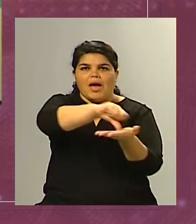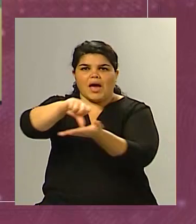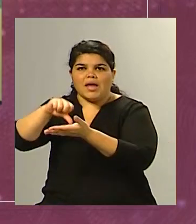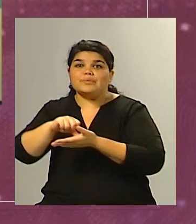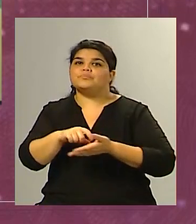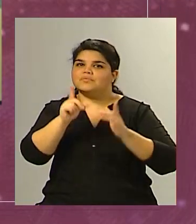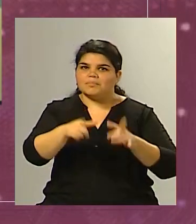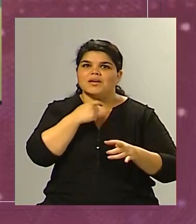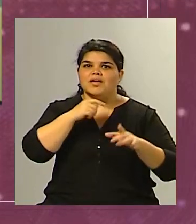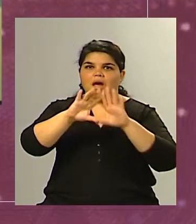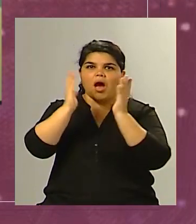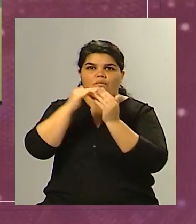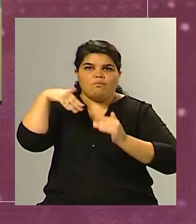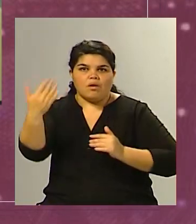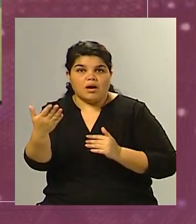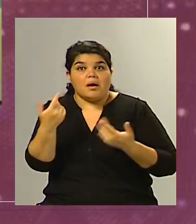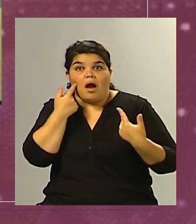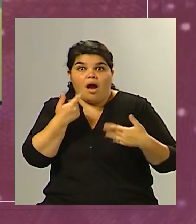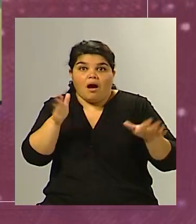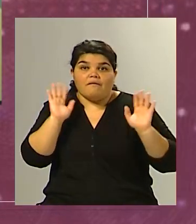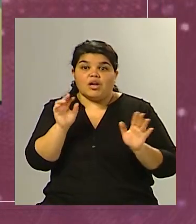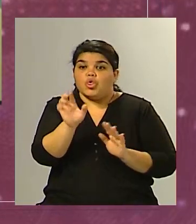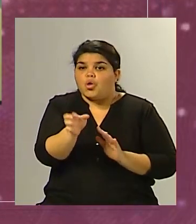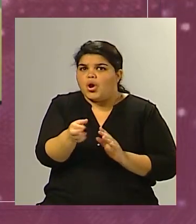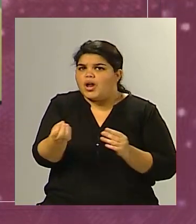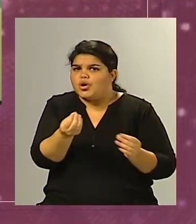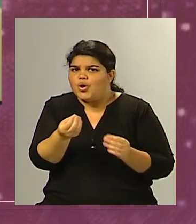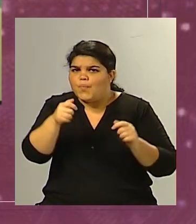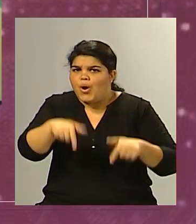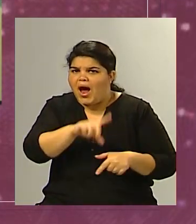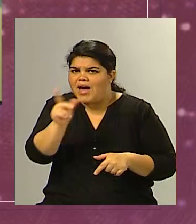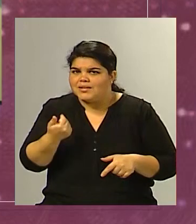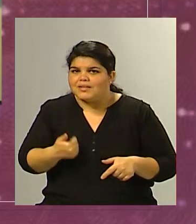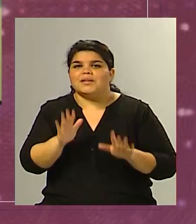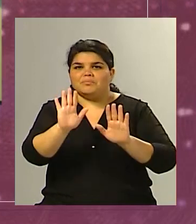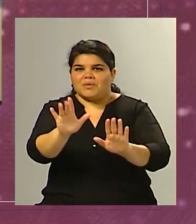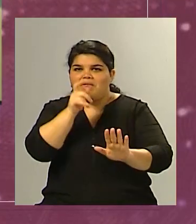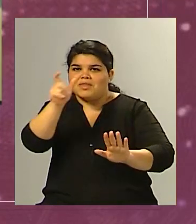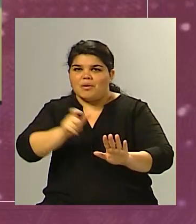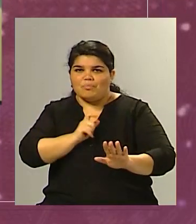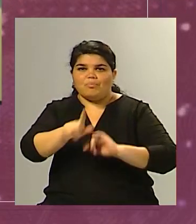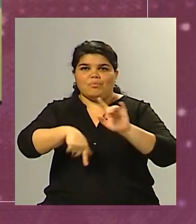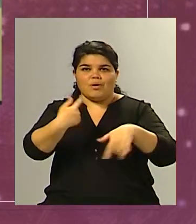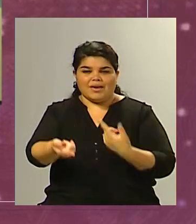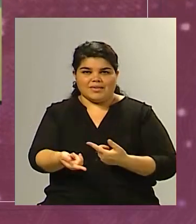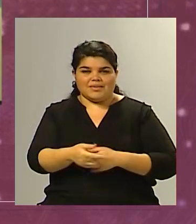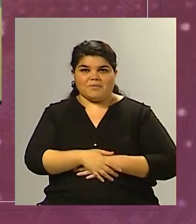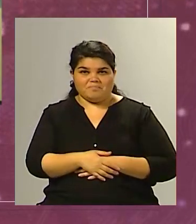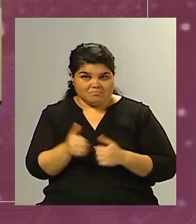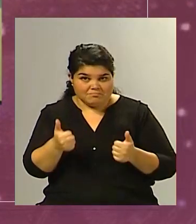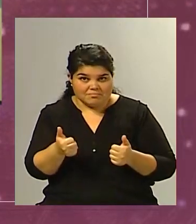exterior. Pero la gran pregunta es, ¿cómo está el dólar? ¿Cuál es la realidad que vive hoy la Argentina? Pero esa es la respuesta enseguida en el próximo bloque, ¿te